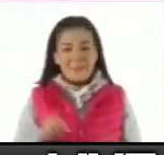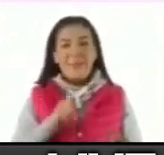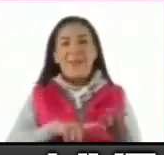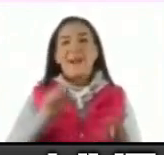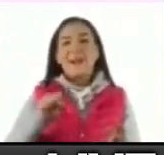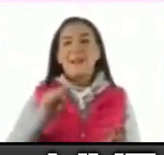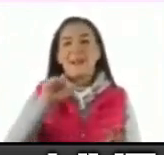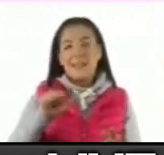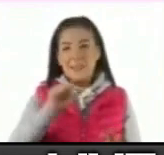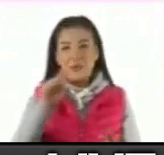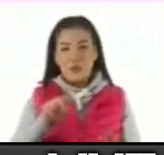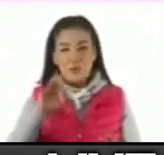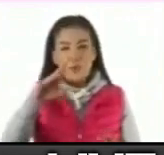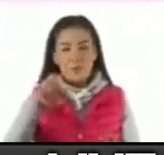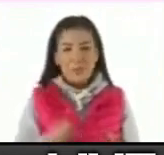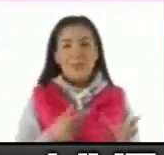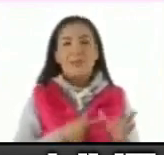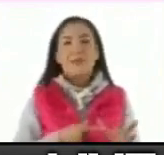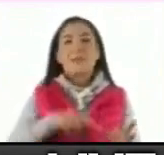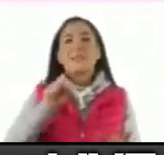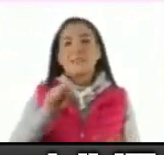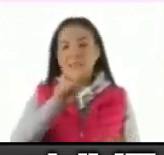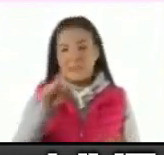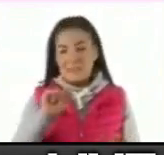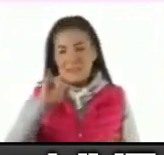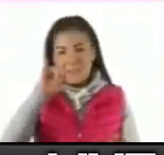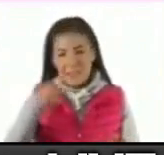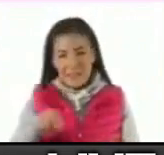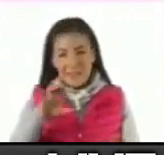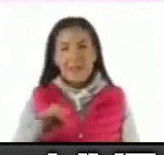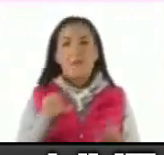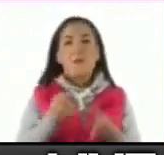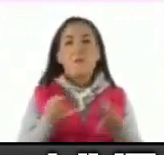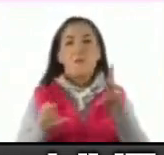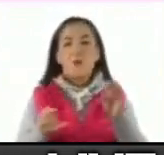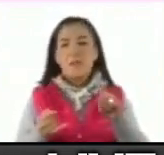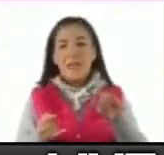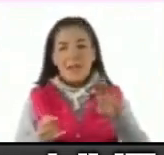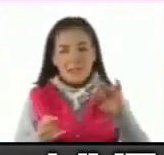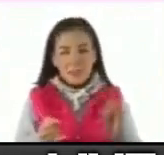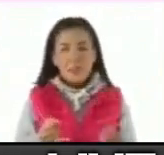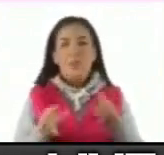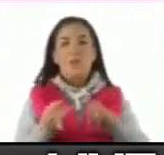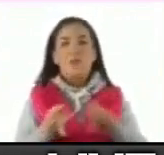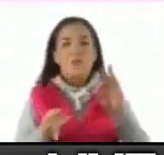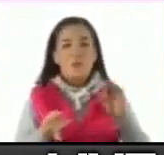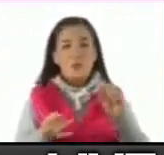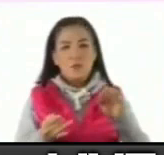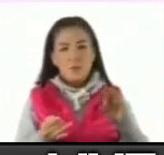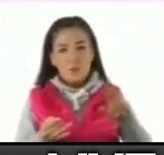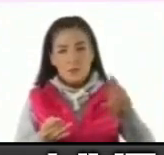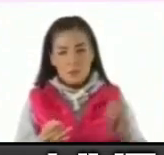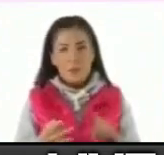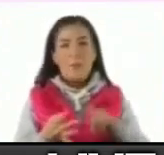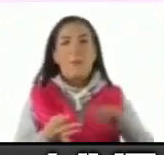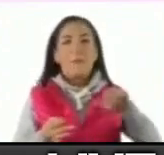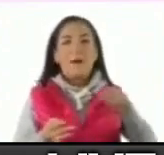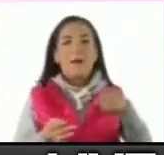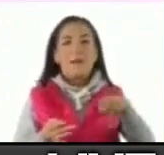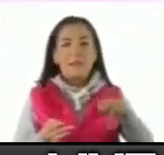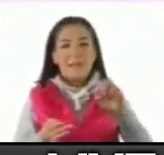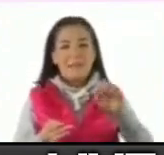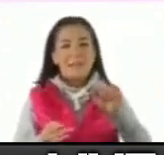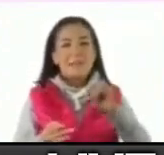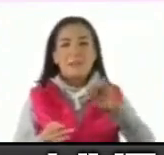azufre, antimonio, zinc, potasio, boro, fósforo y magnesio. Y cada uno de